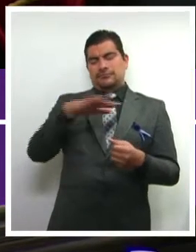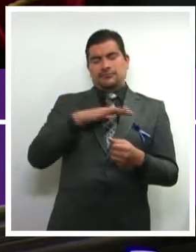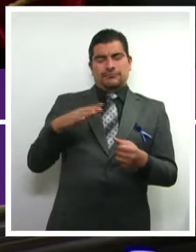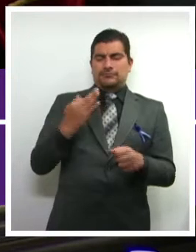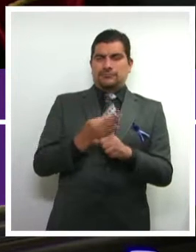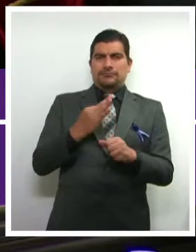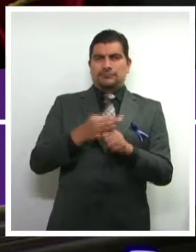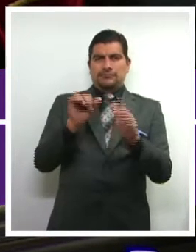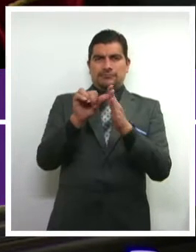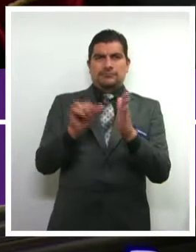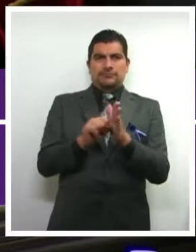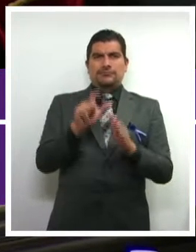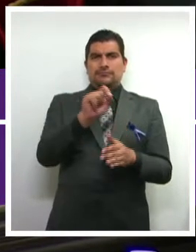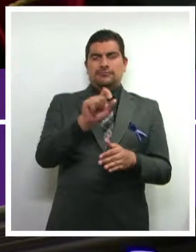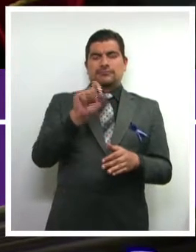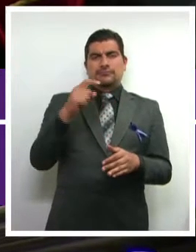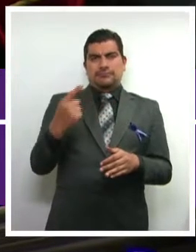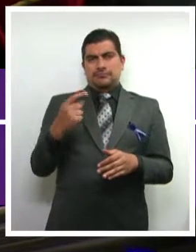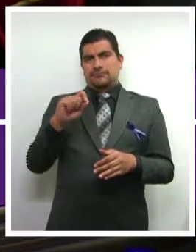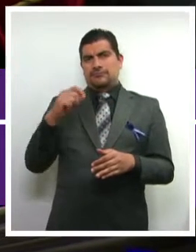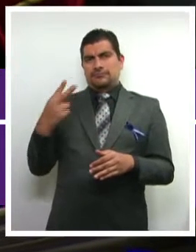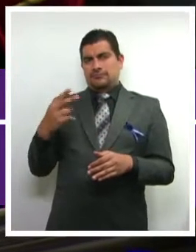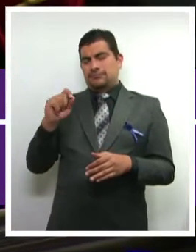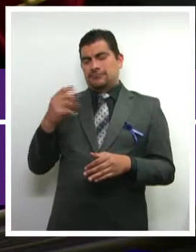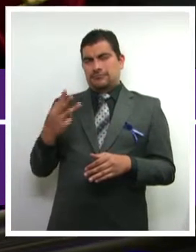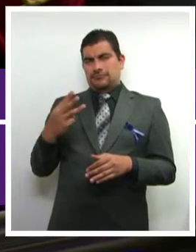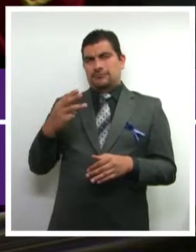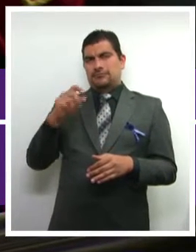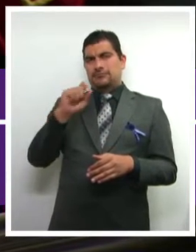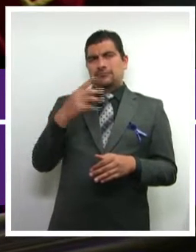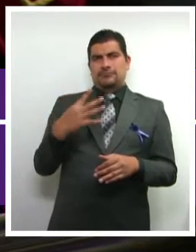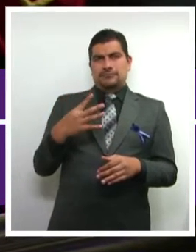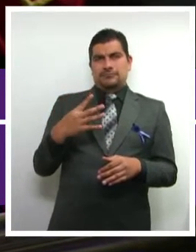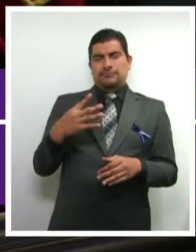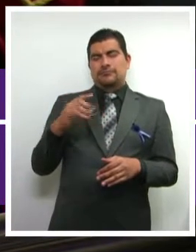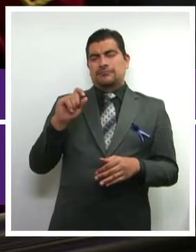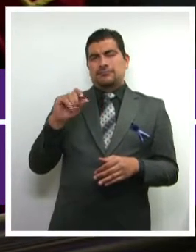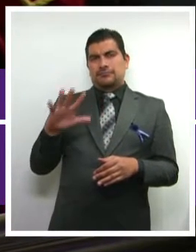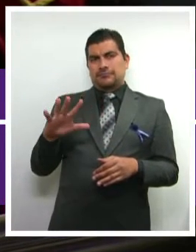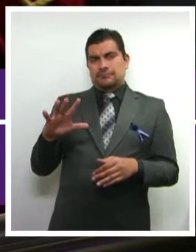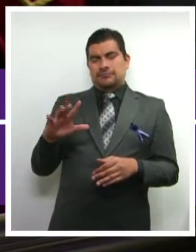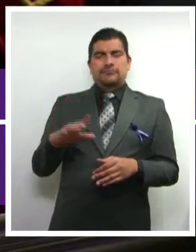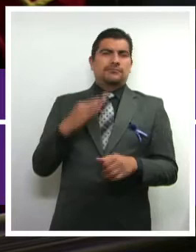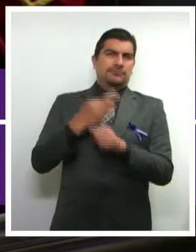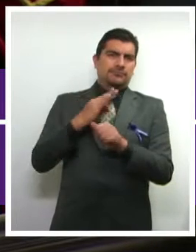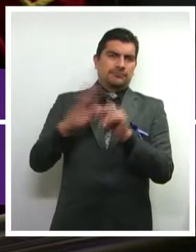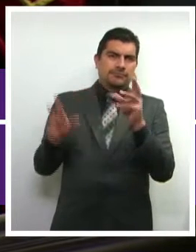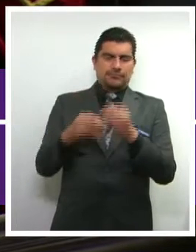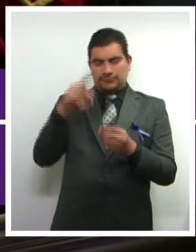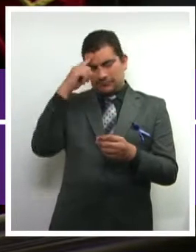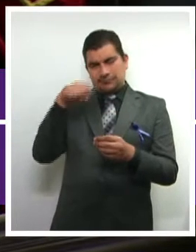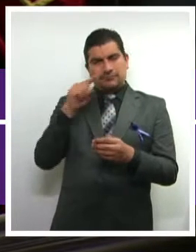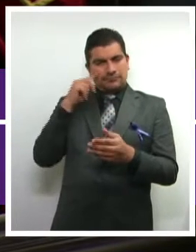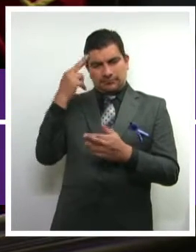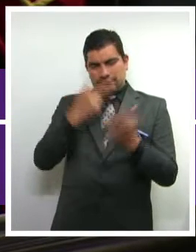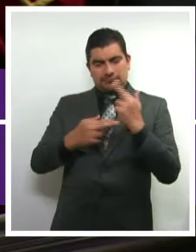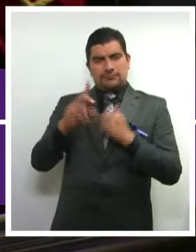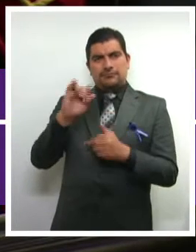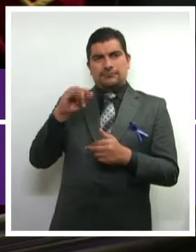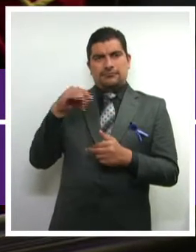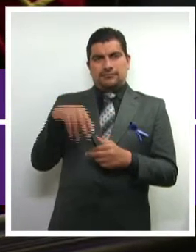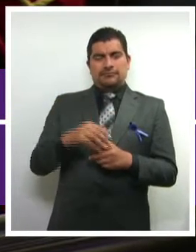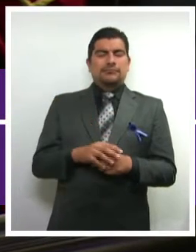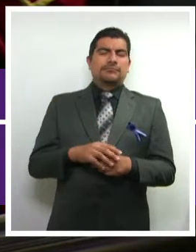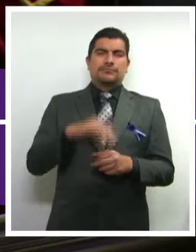artículos 20, 21, 22, 23, 24 y 25 para dictamen. A